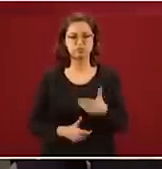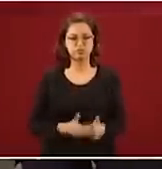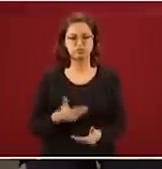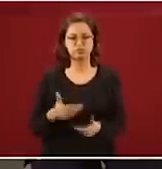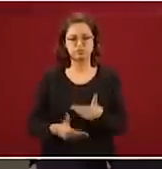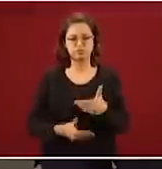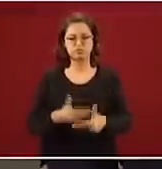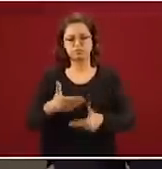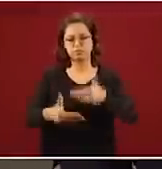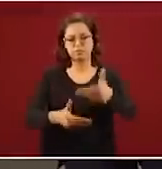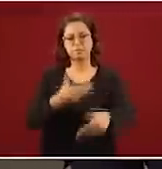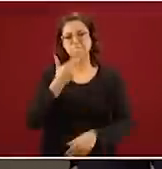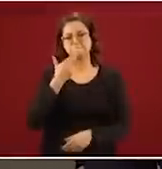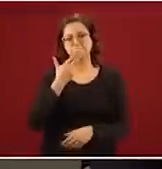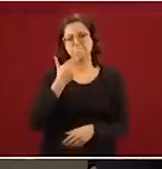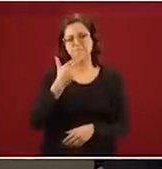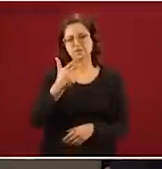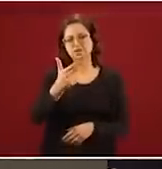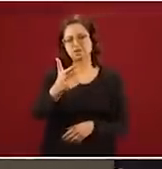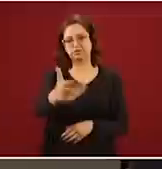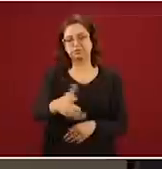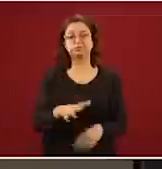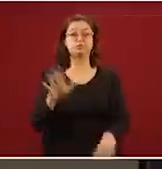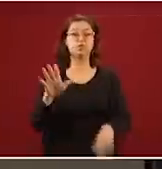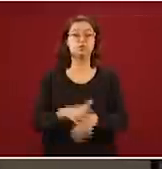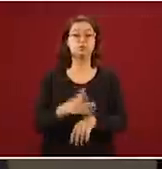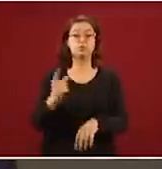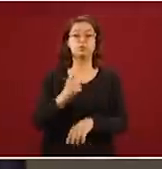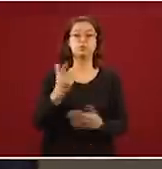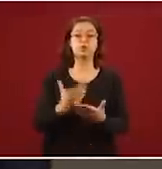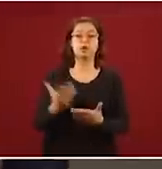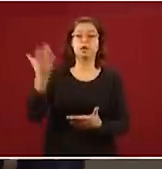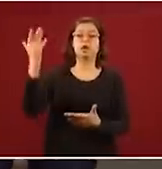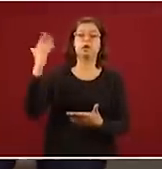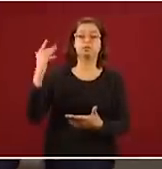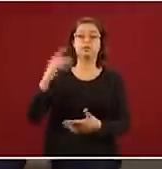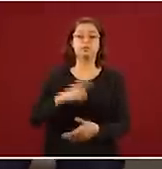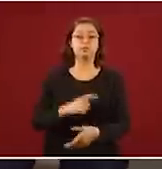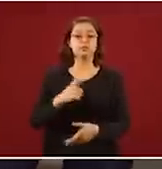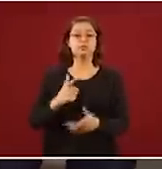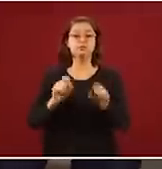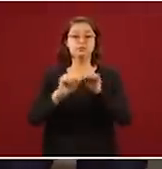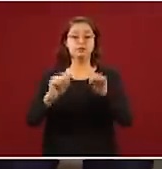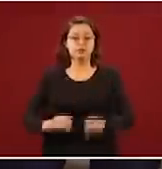mejorando el servicio de salud pública, que estaba por los suelos.